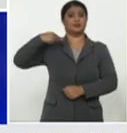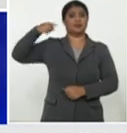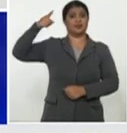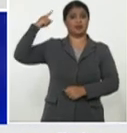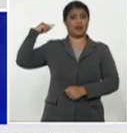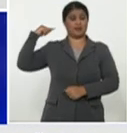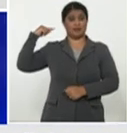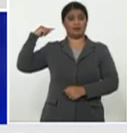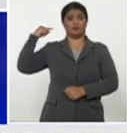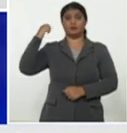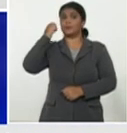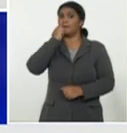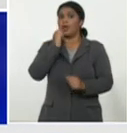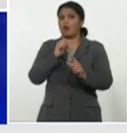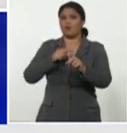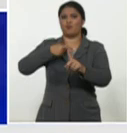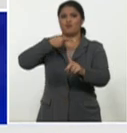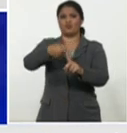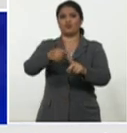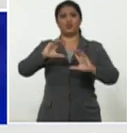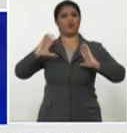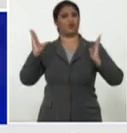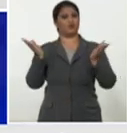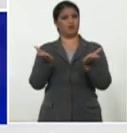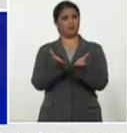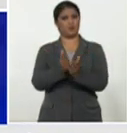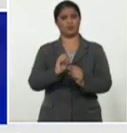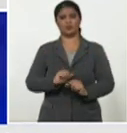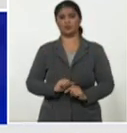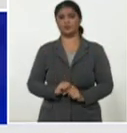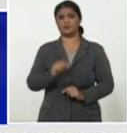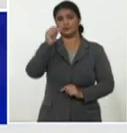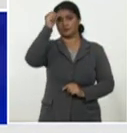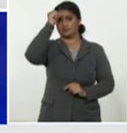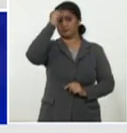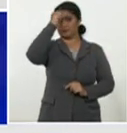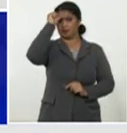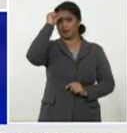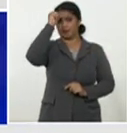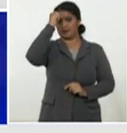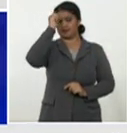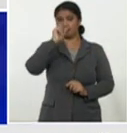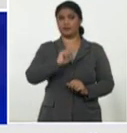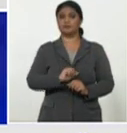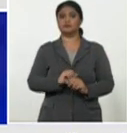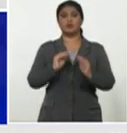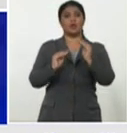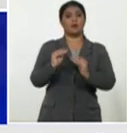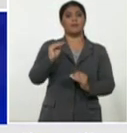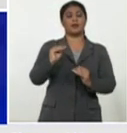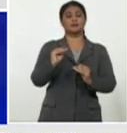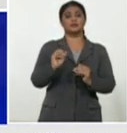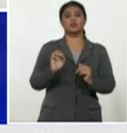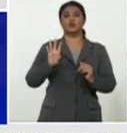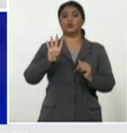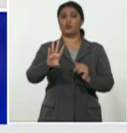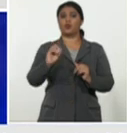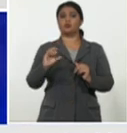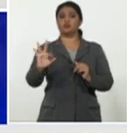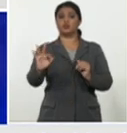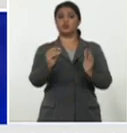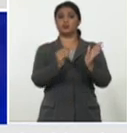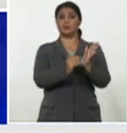% de casos de COVID-19, la India, como ya dije, con más de 408.000